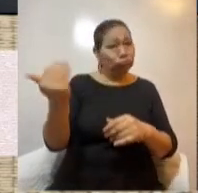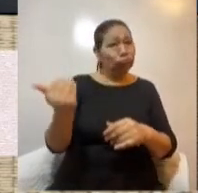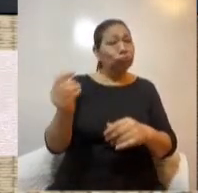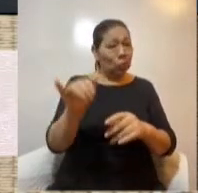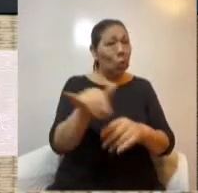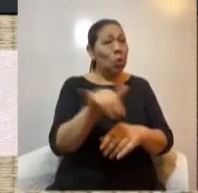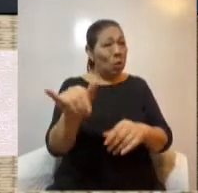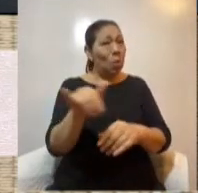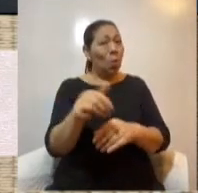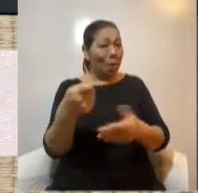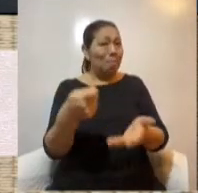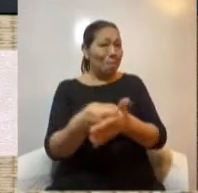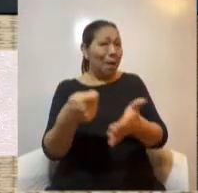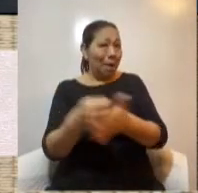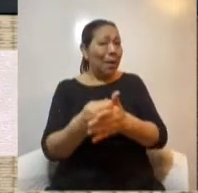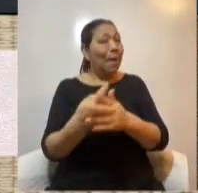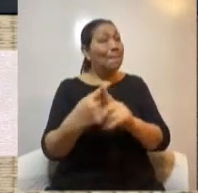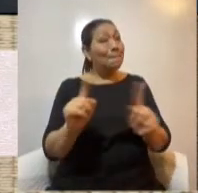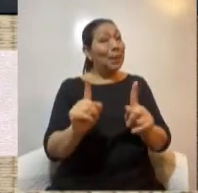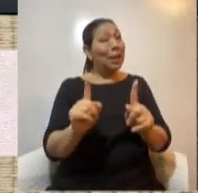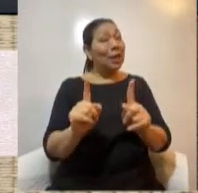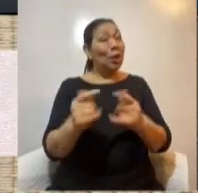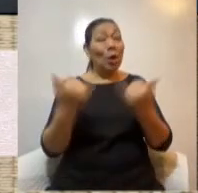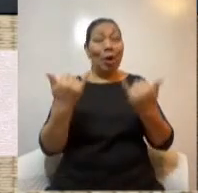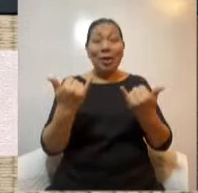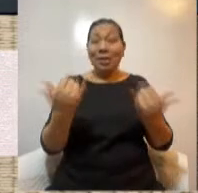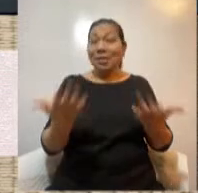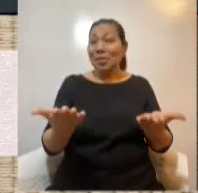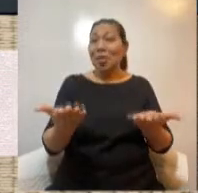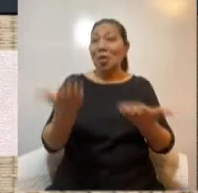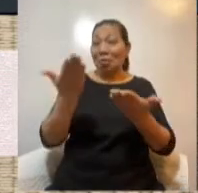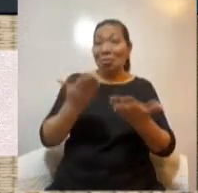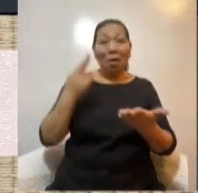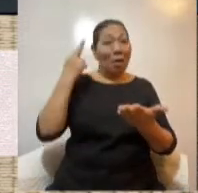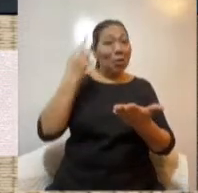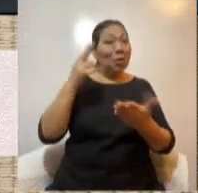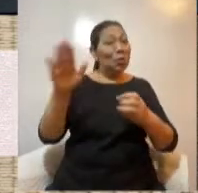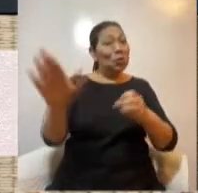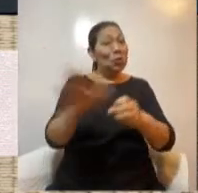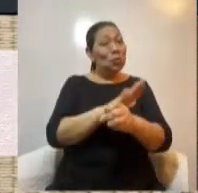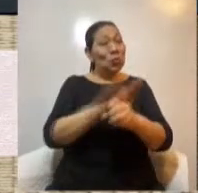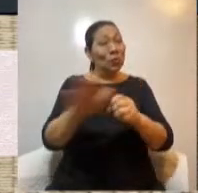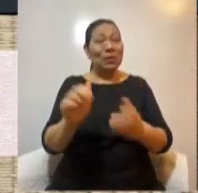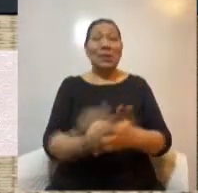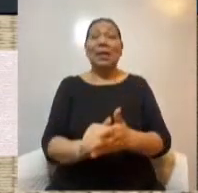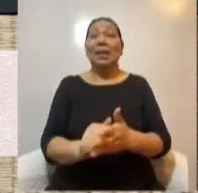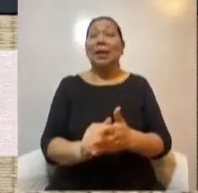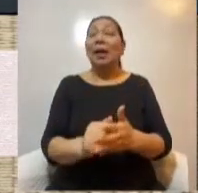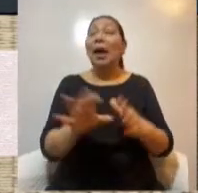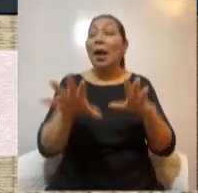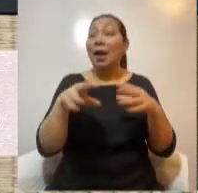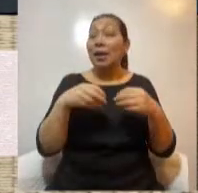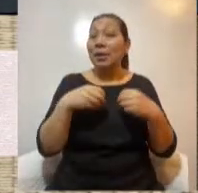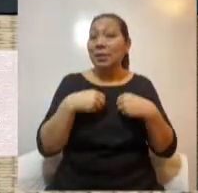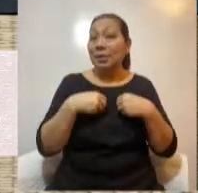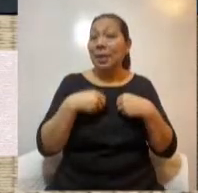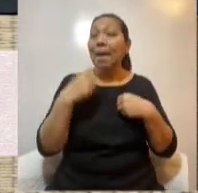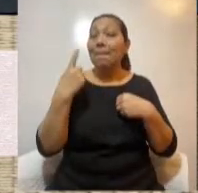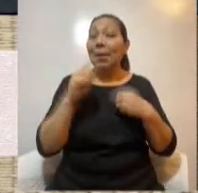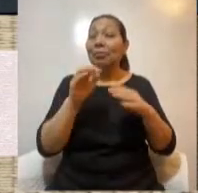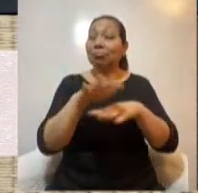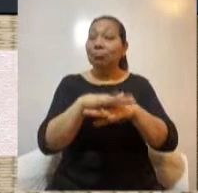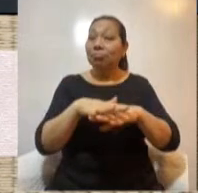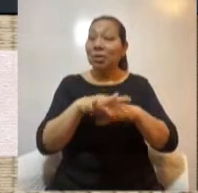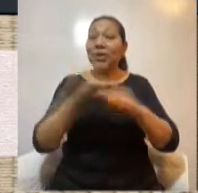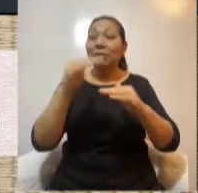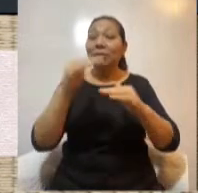reciban o perciban el mismo bien. En cambio, si este criterio nos ofrece una razón suficiente, aceptable, para